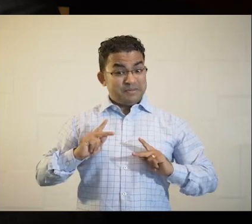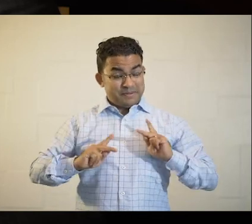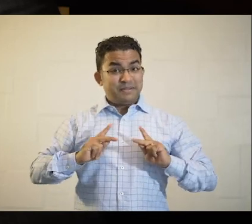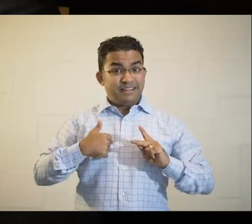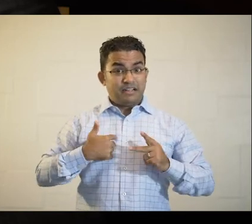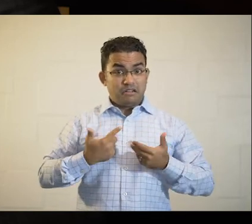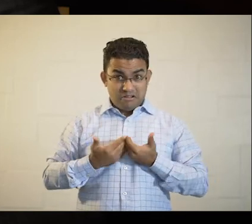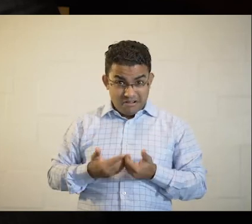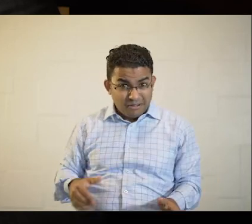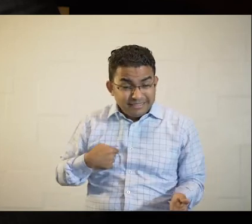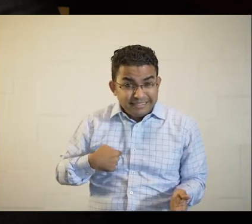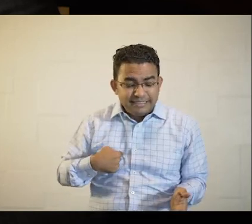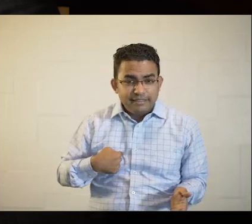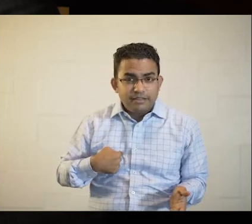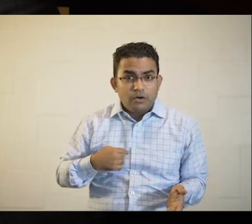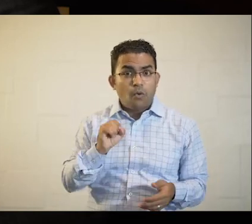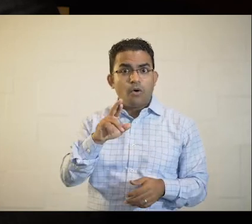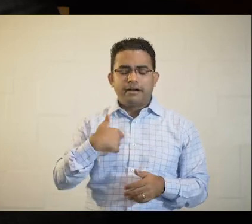¿Será que me reduzco a lo que tengo?